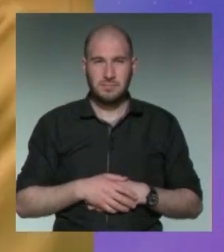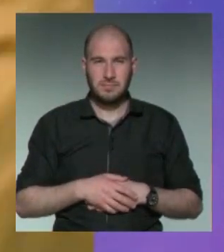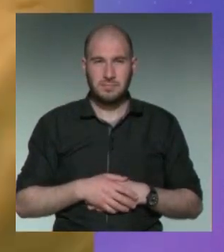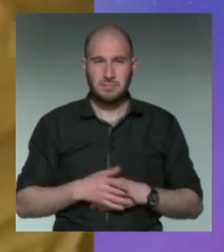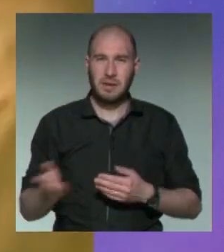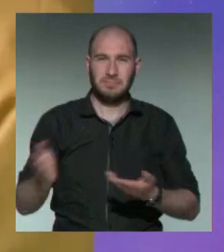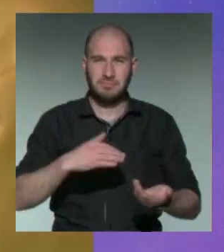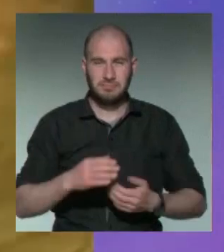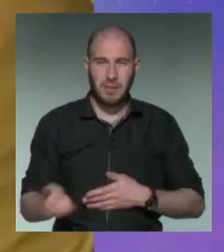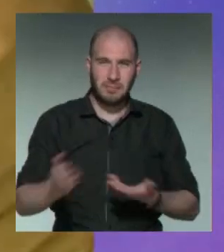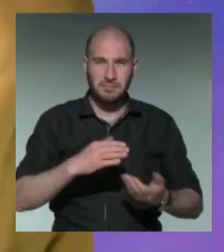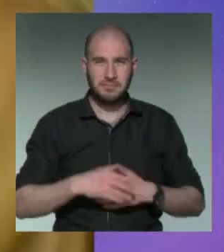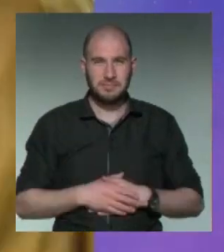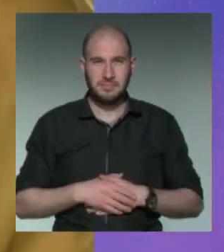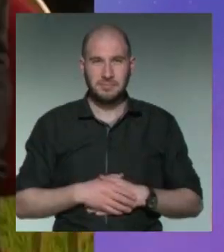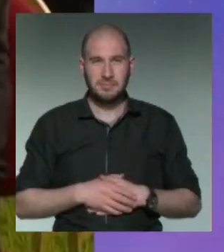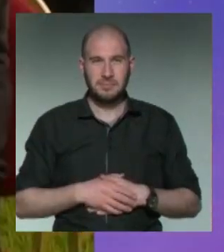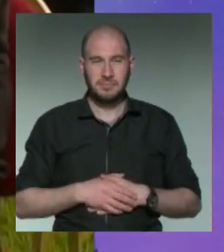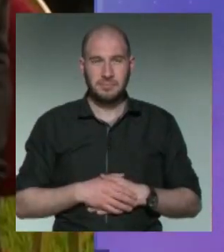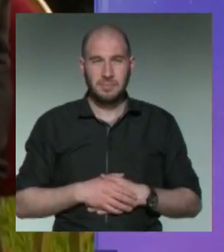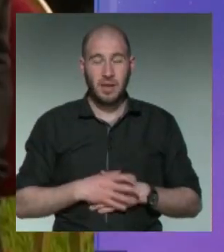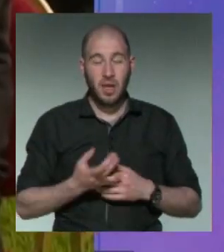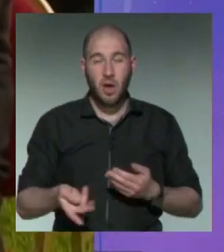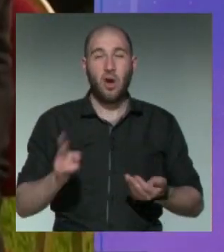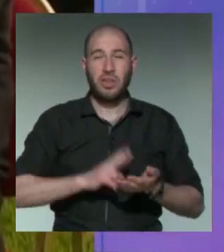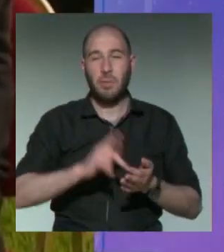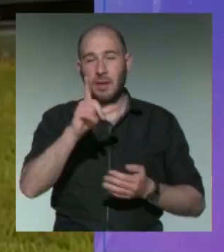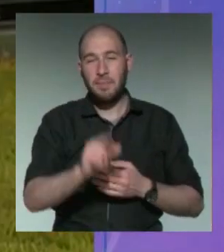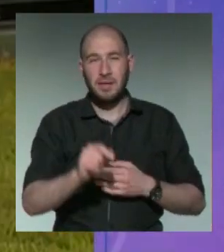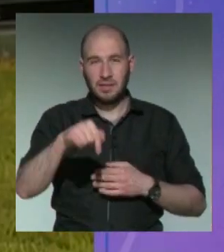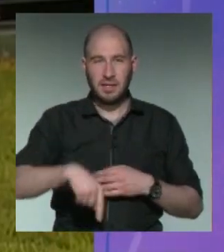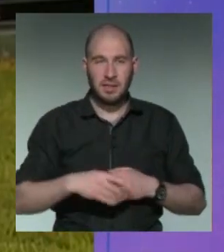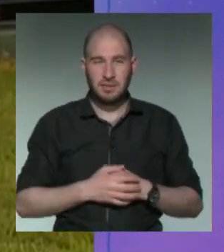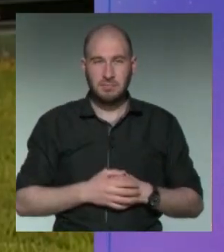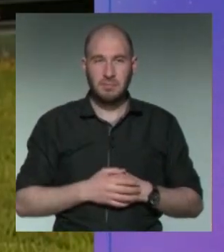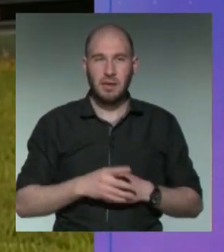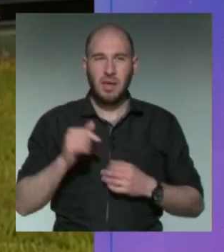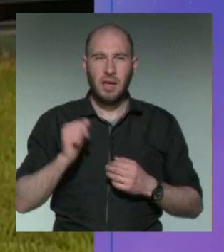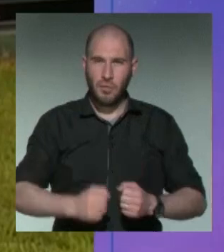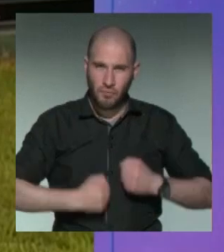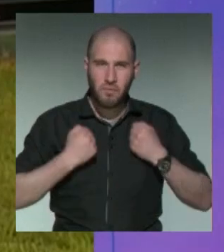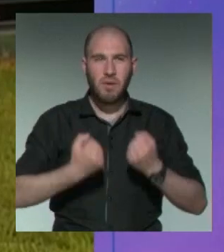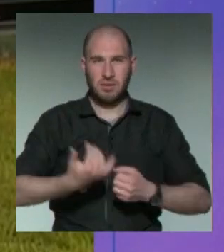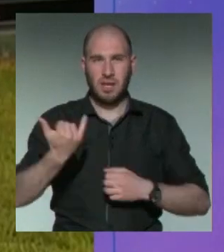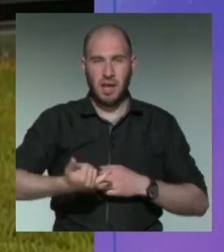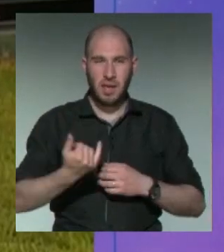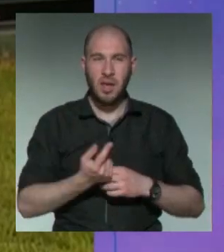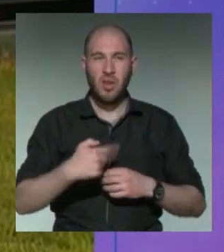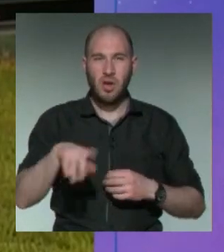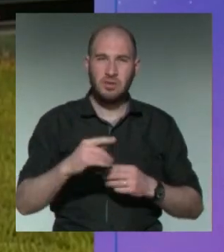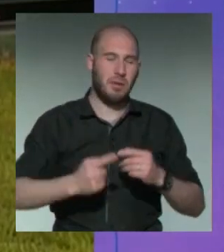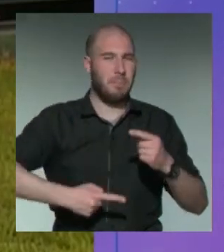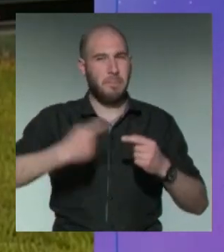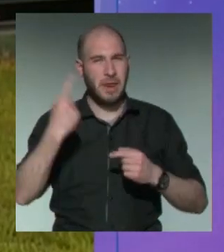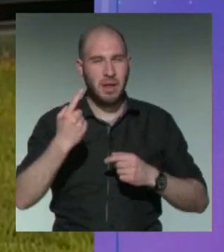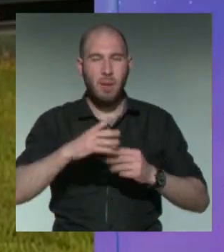¡Suban! ¡Suban al auto! Y una vez más, nuestro país tiene una enorme potencialidad. Estamos entre los